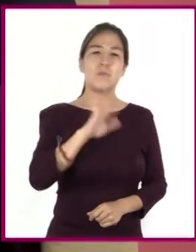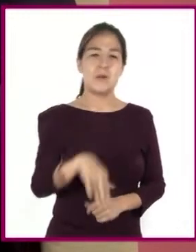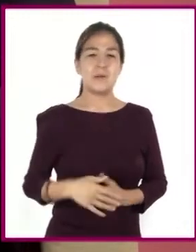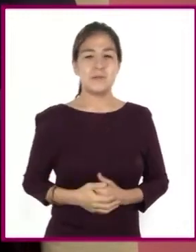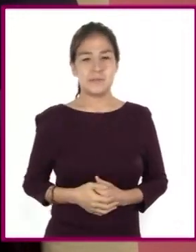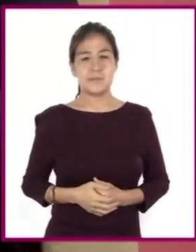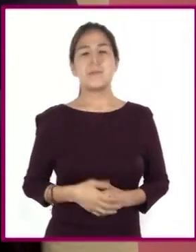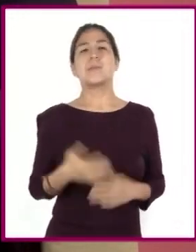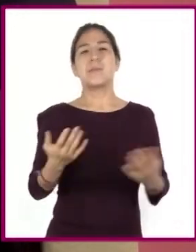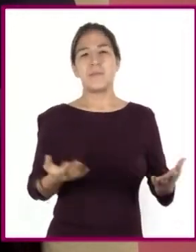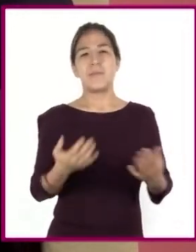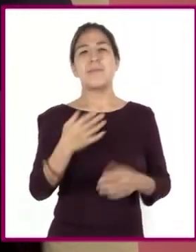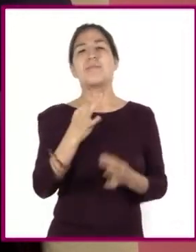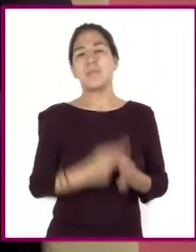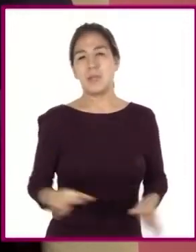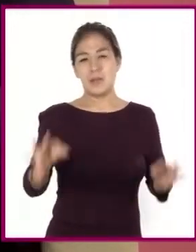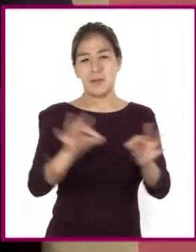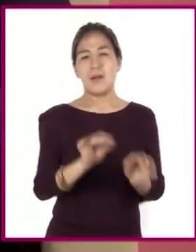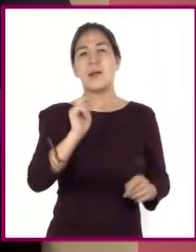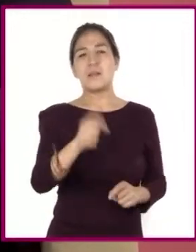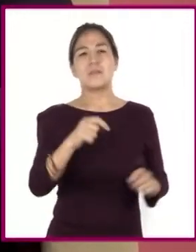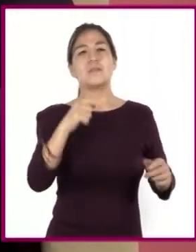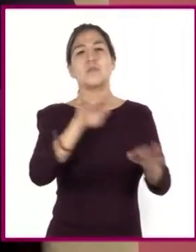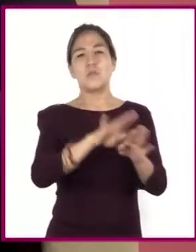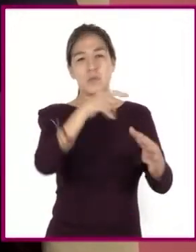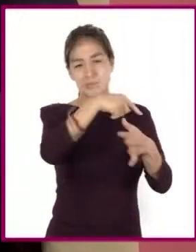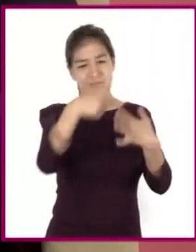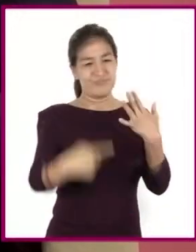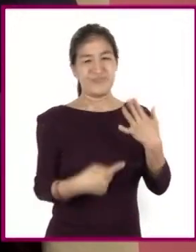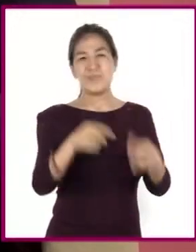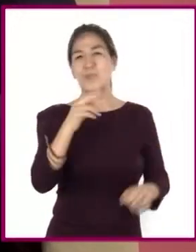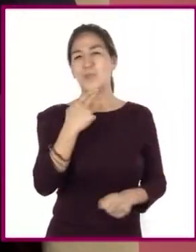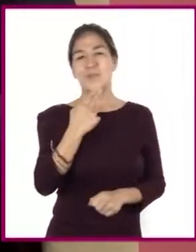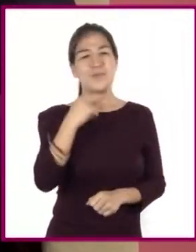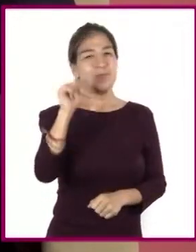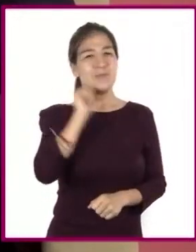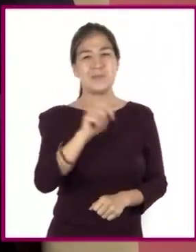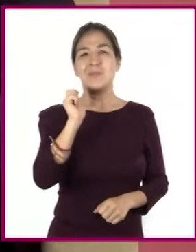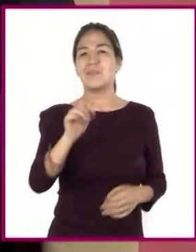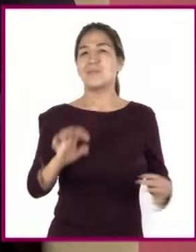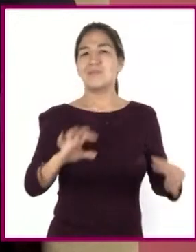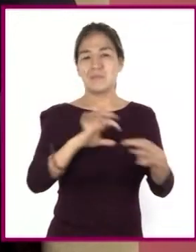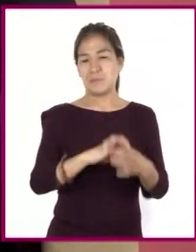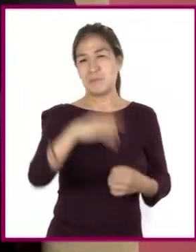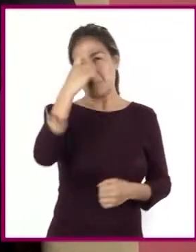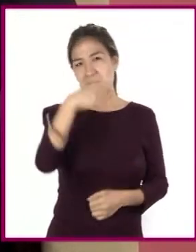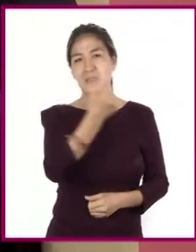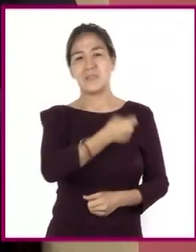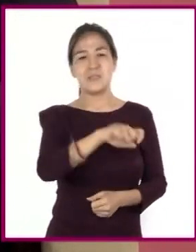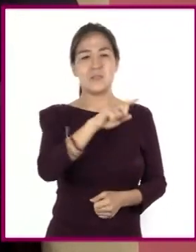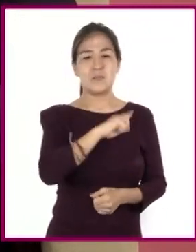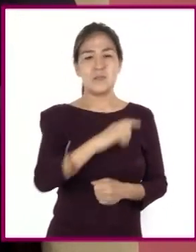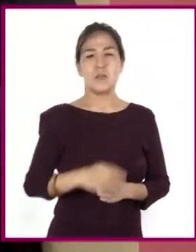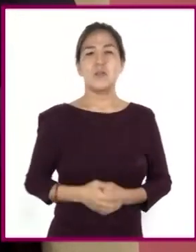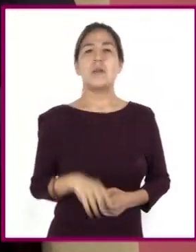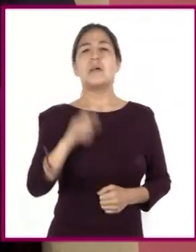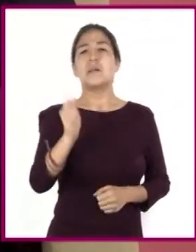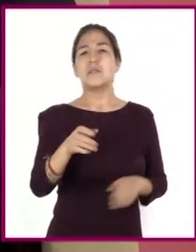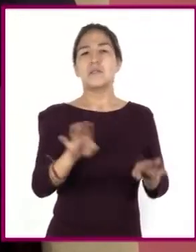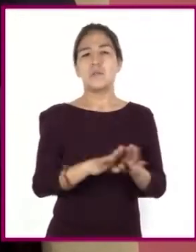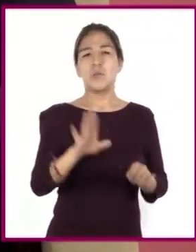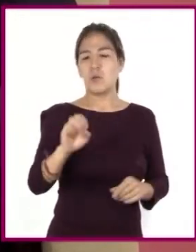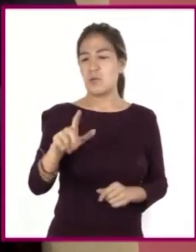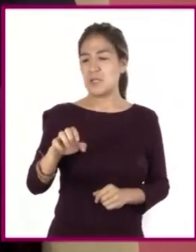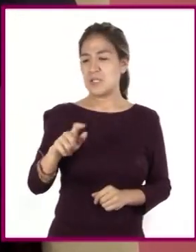Es muy importante clarificar estos términos porque se utilizan mucho y están muy relacionados con la salud. El colesterol es una molécula